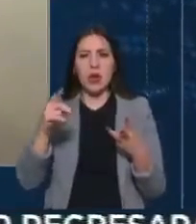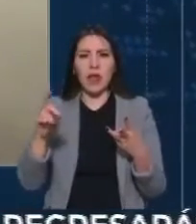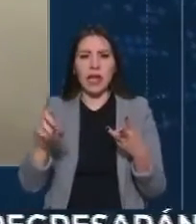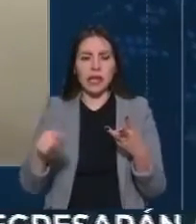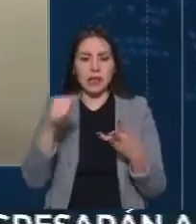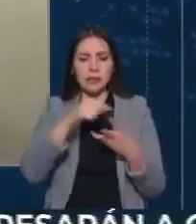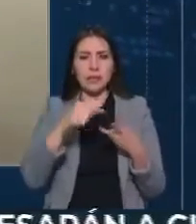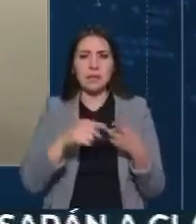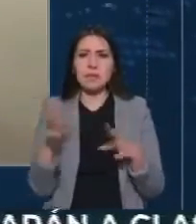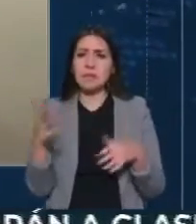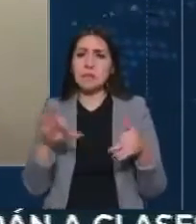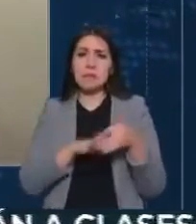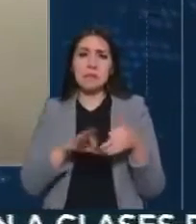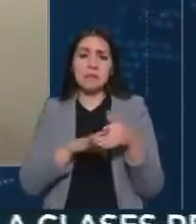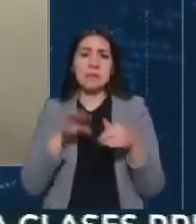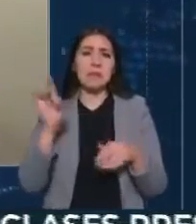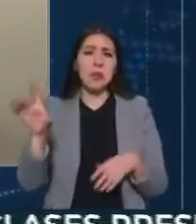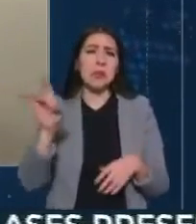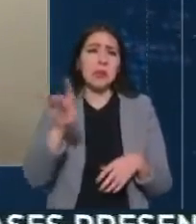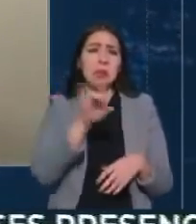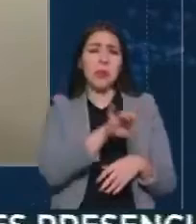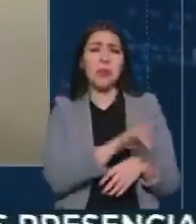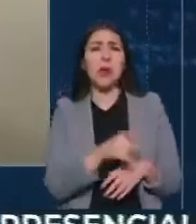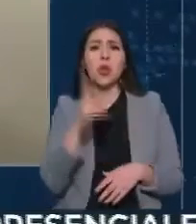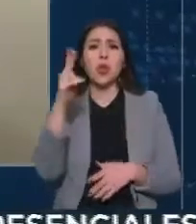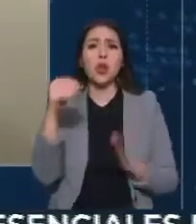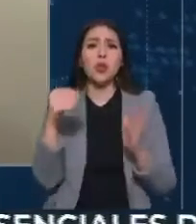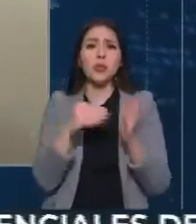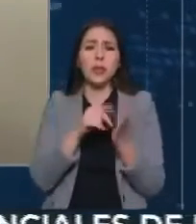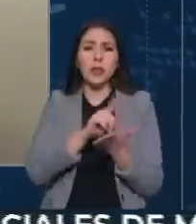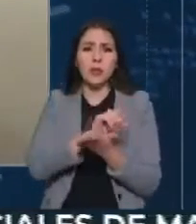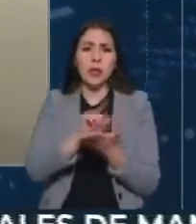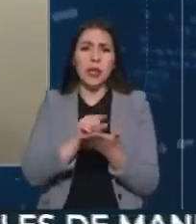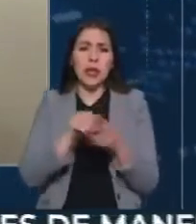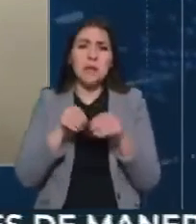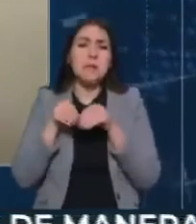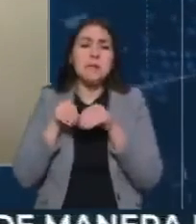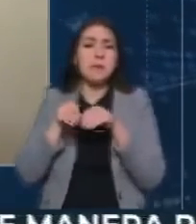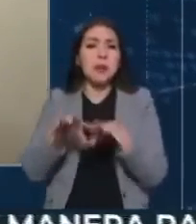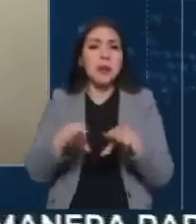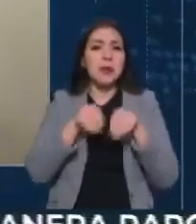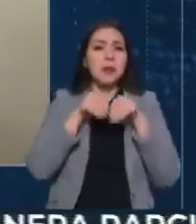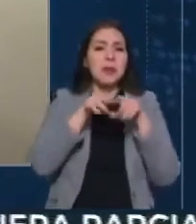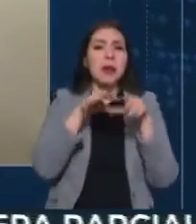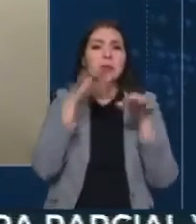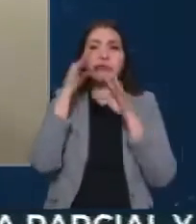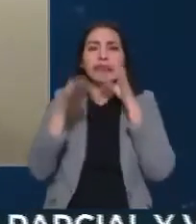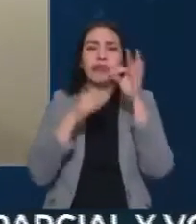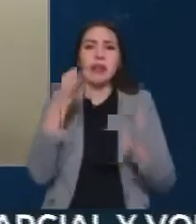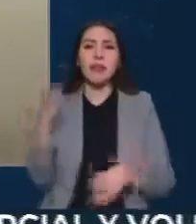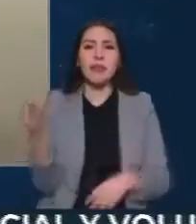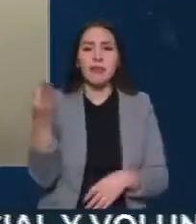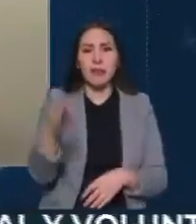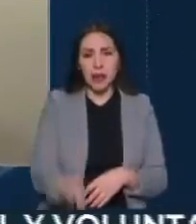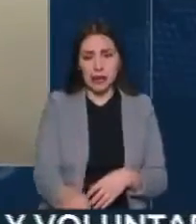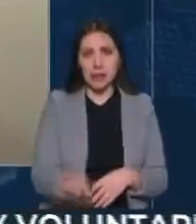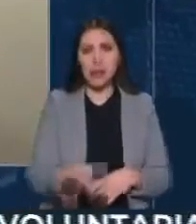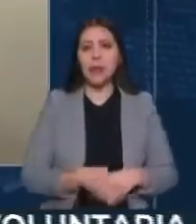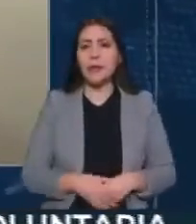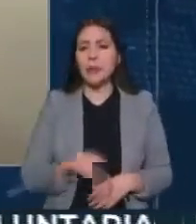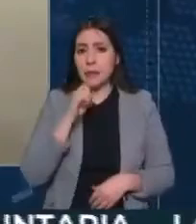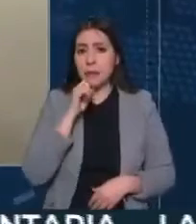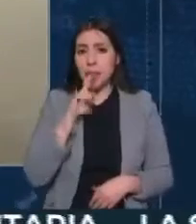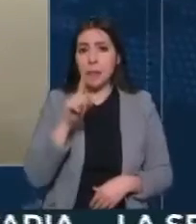de 2.000 tweets y teniendo más de 2 millones de lecturas, pero difundiendo notas falsas y concretamente un